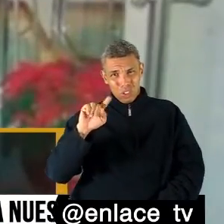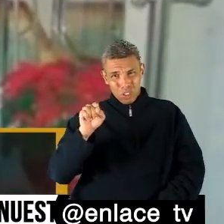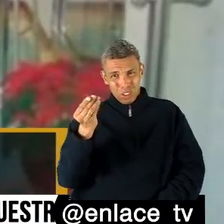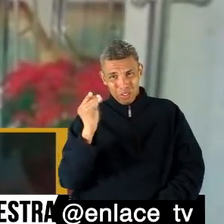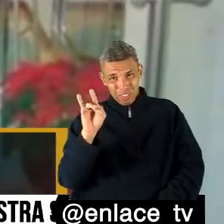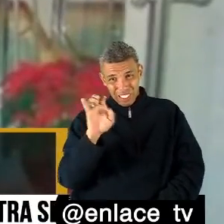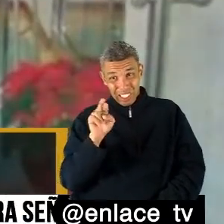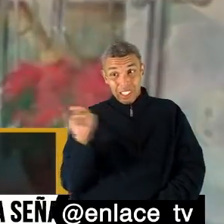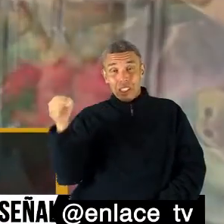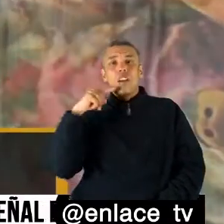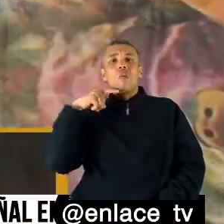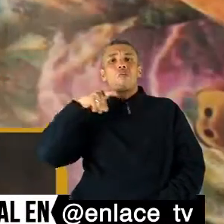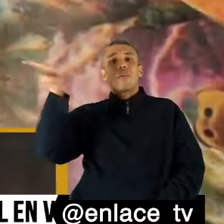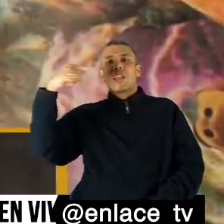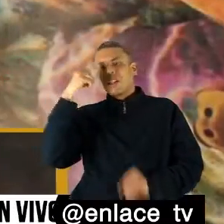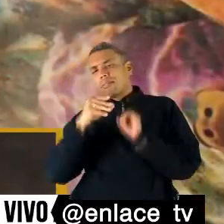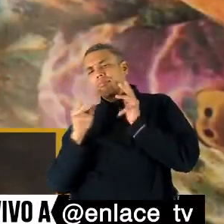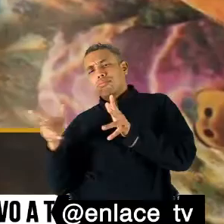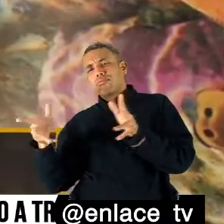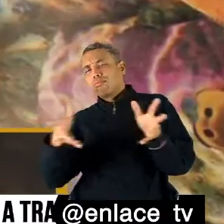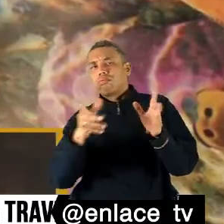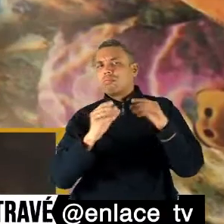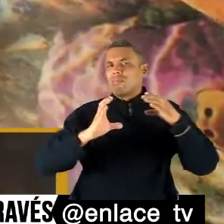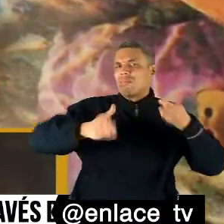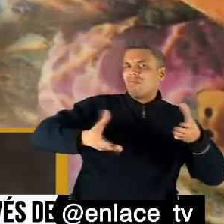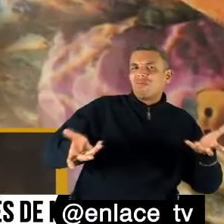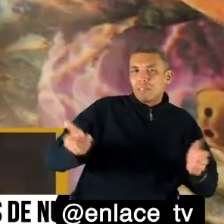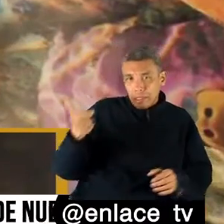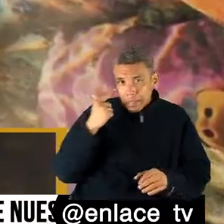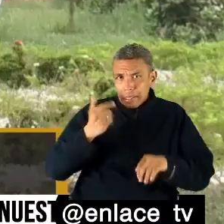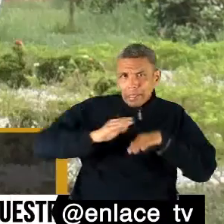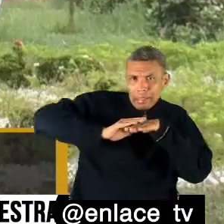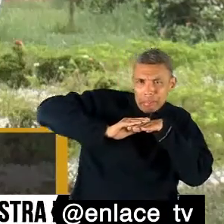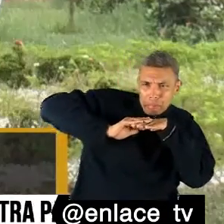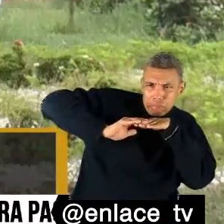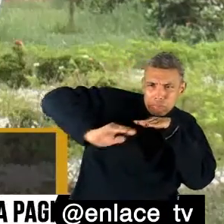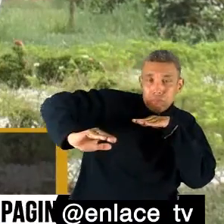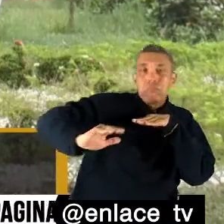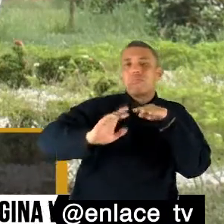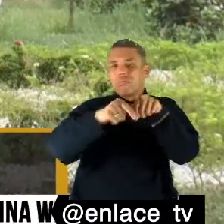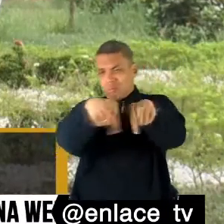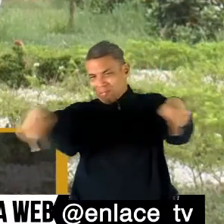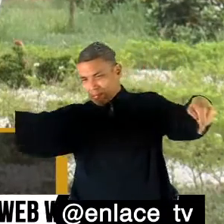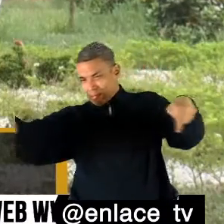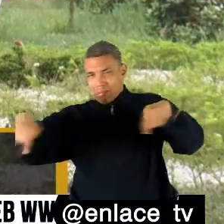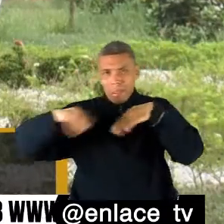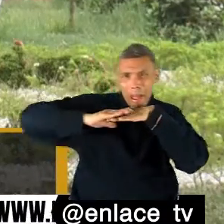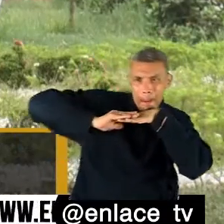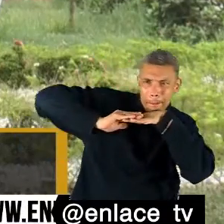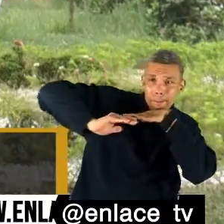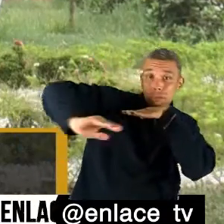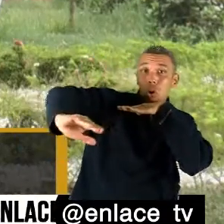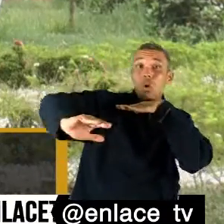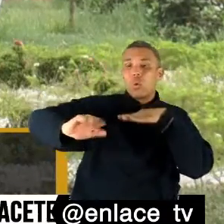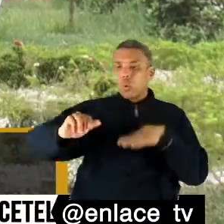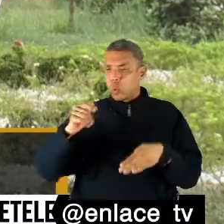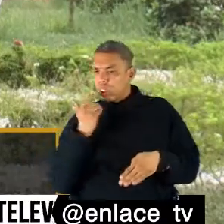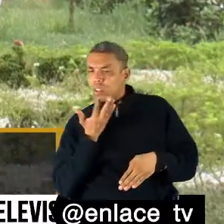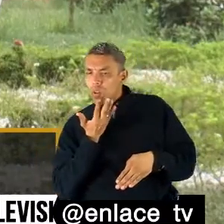de aprendizaje técnica en pisos poliméricos e imágenes 3D. Este curso es un curso muy completo que